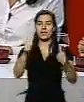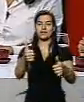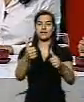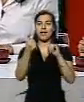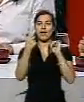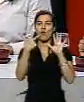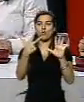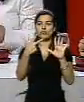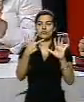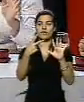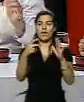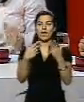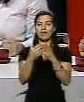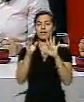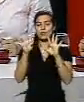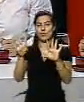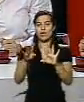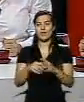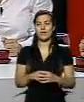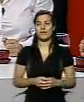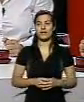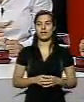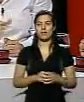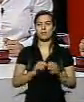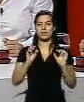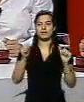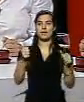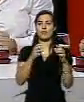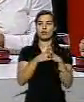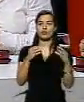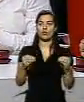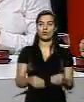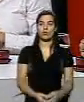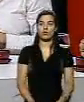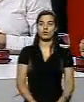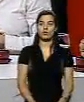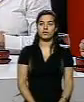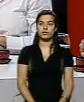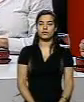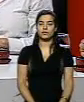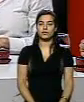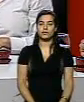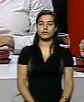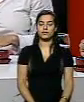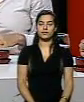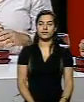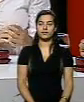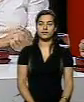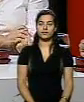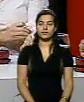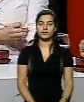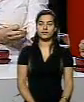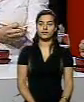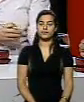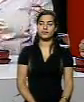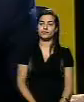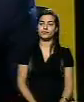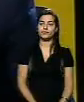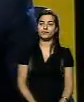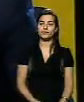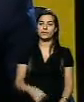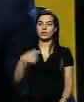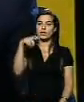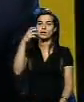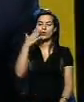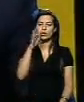8, de 8 a 9 estamos iniciando. Se instala a las 8, a las 9 debemos estar empezando, camarada. Yo le voy a decir al compatriota, porque